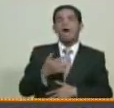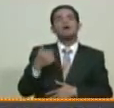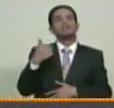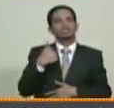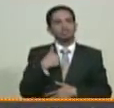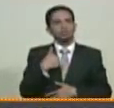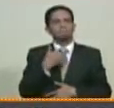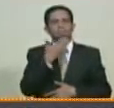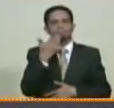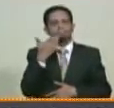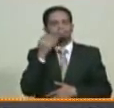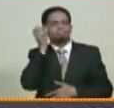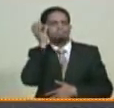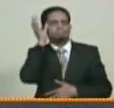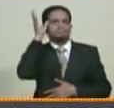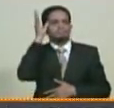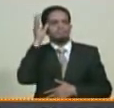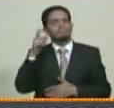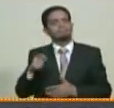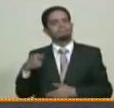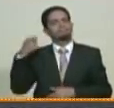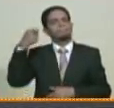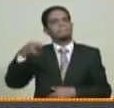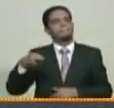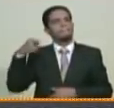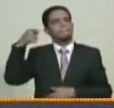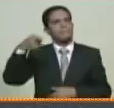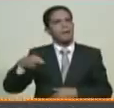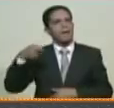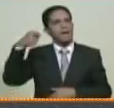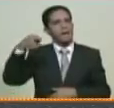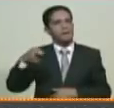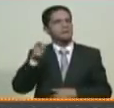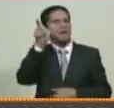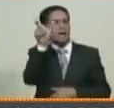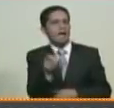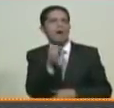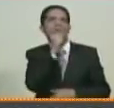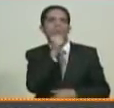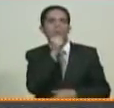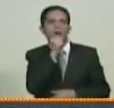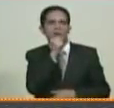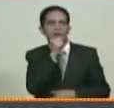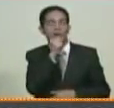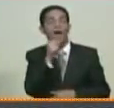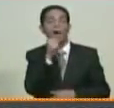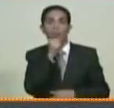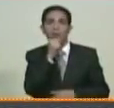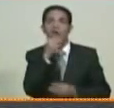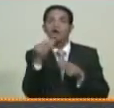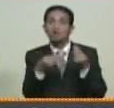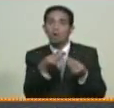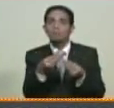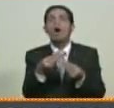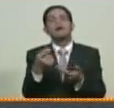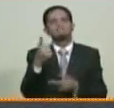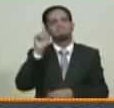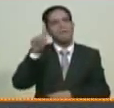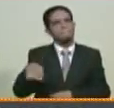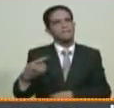liso pensiones y entonces nuestras a poner nuestra web empiezan a recibir un medio petro